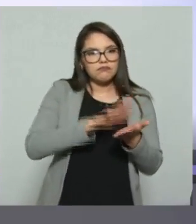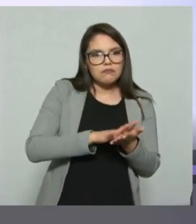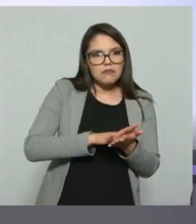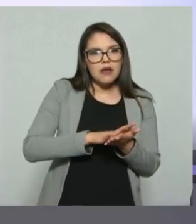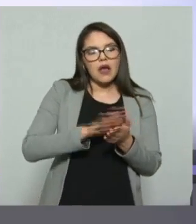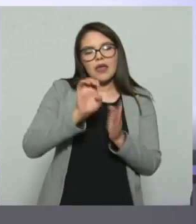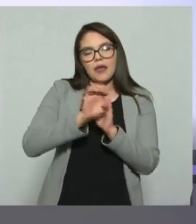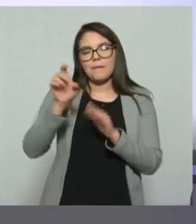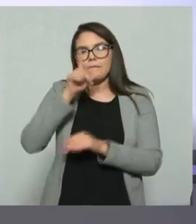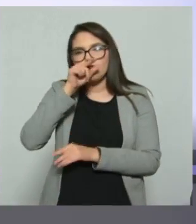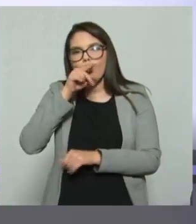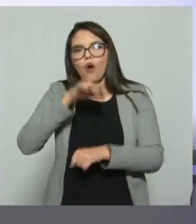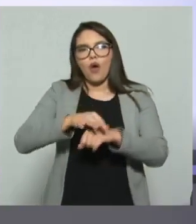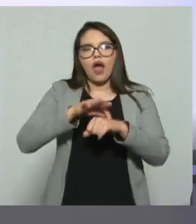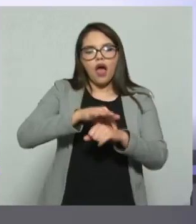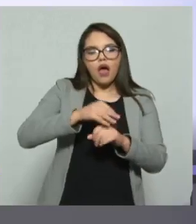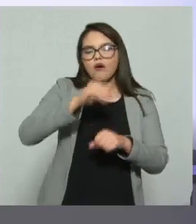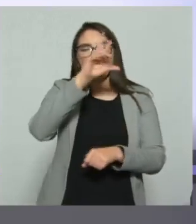digamos,